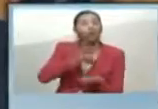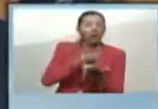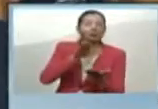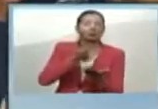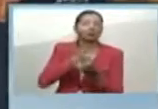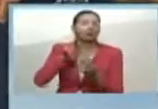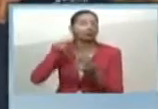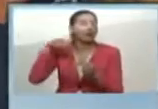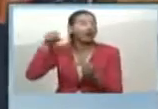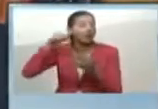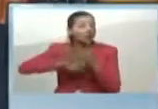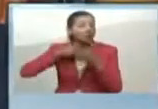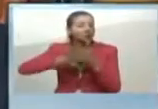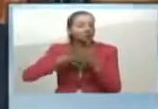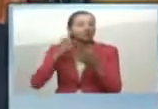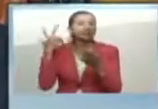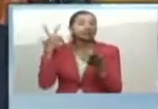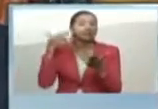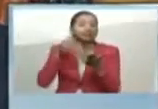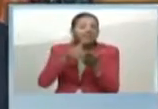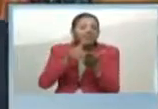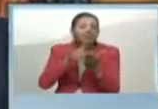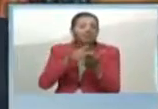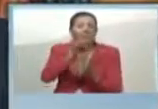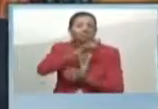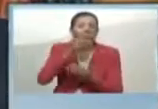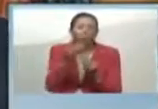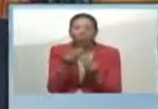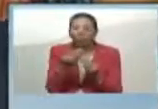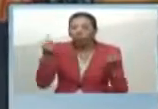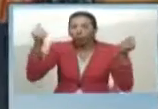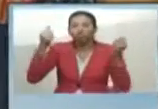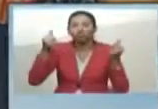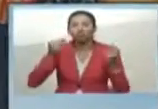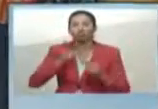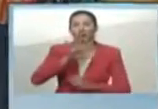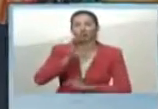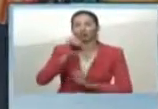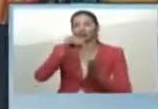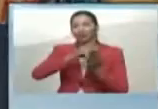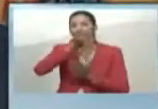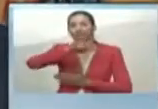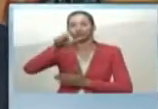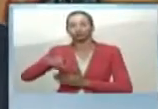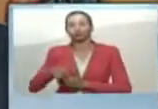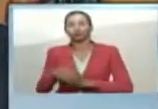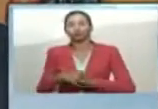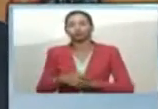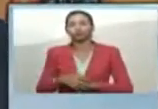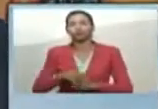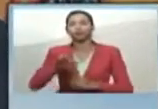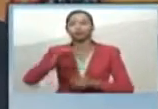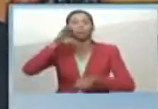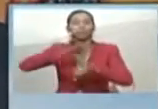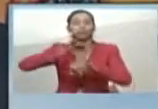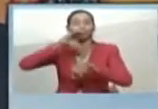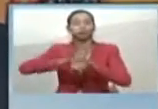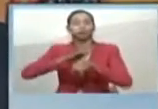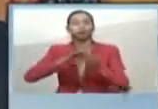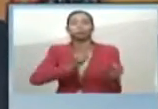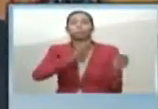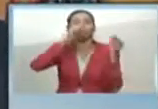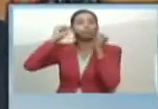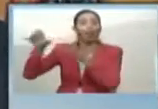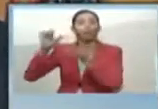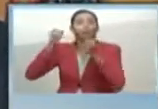lucha, 3.000 desaparecidos aproximadamente, y 50.000 personas que previamente fueron detenidas sin derecho a la